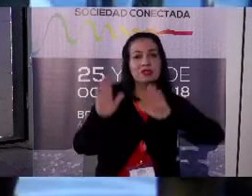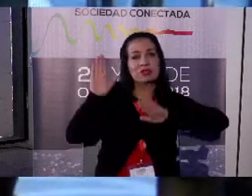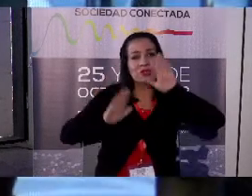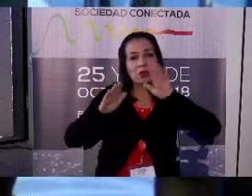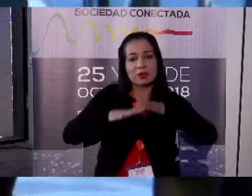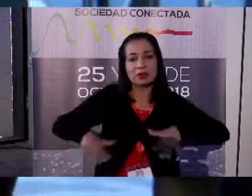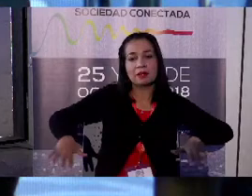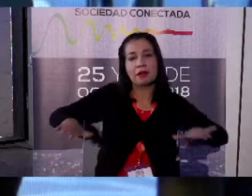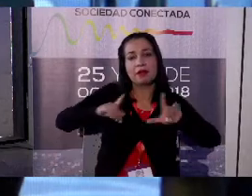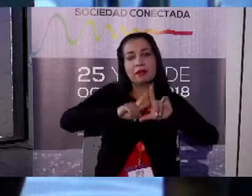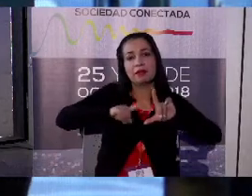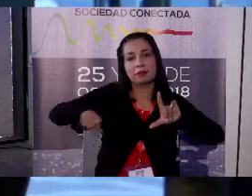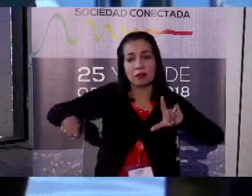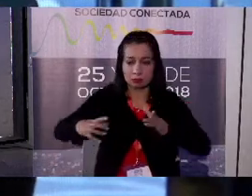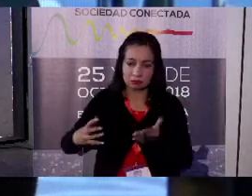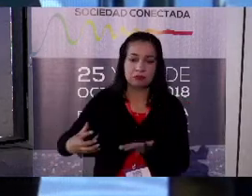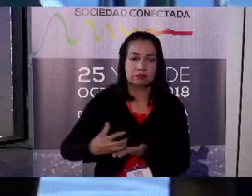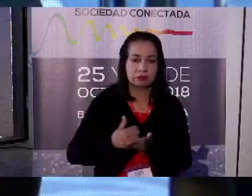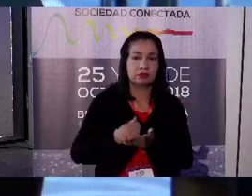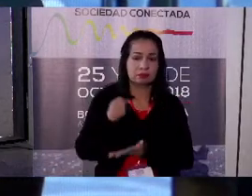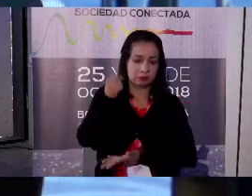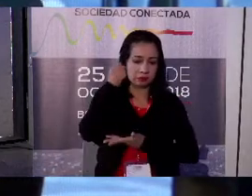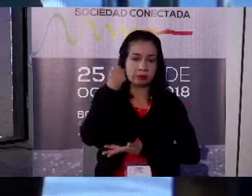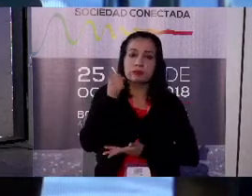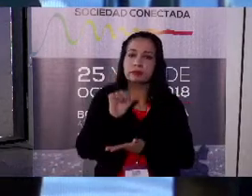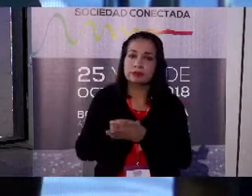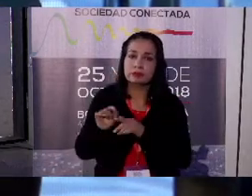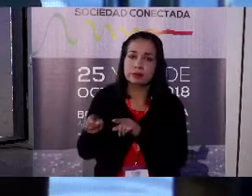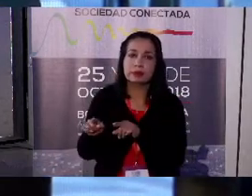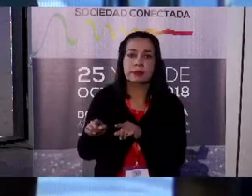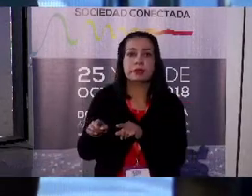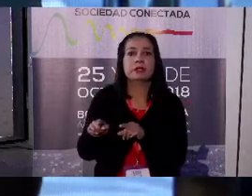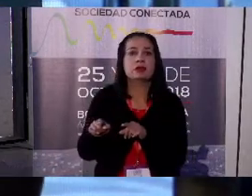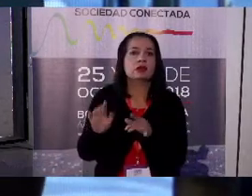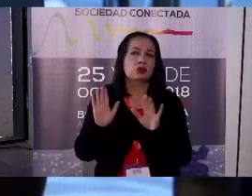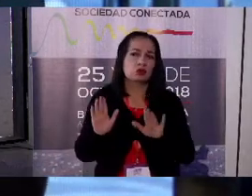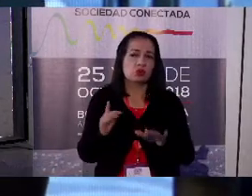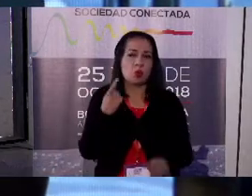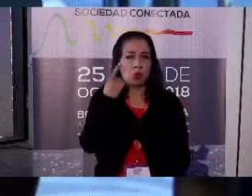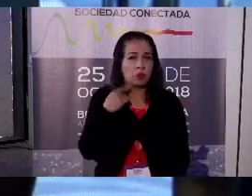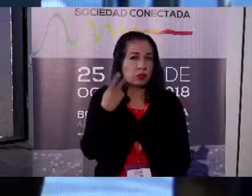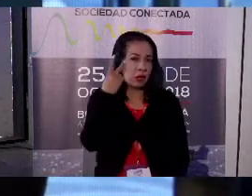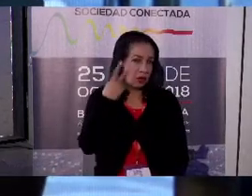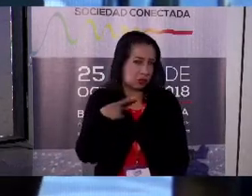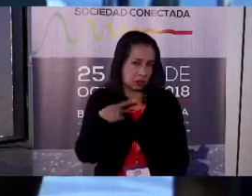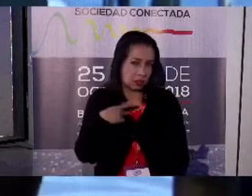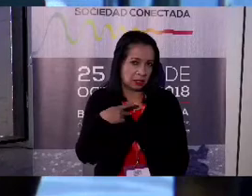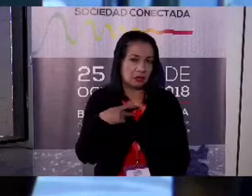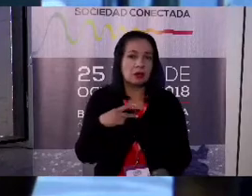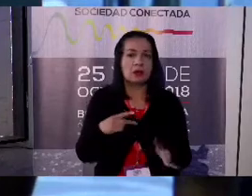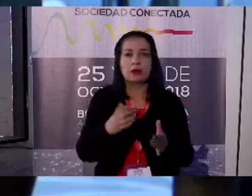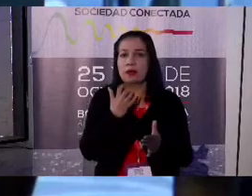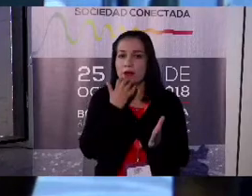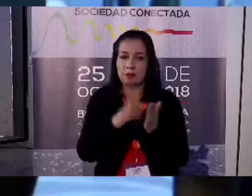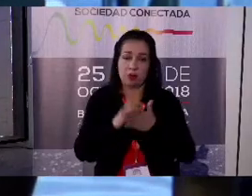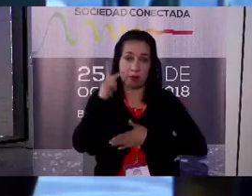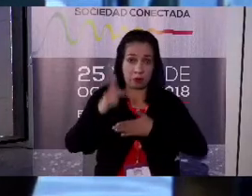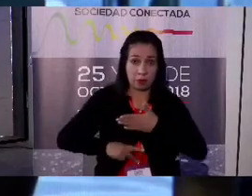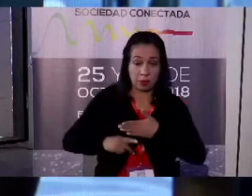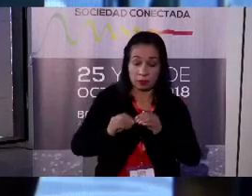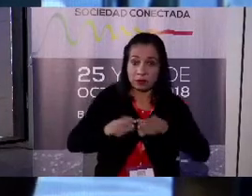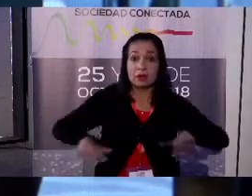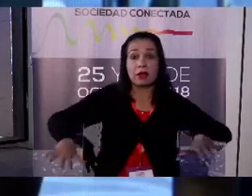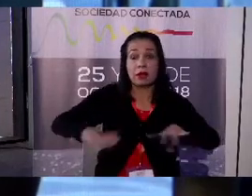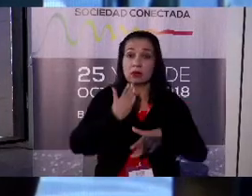y pues eh Quisiera también indicar que Eh Esto es como en dos vías Porque por ejemplo en el proyecto de territorios indígenas